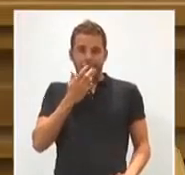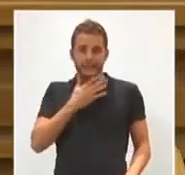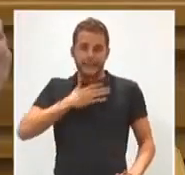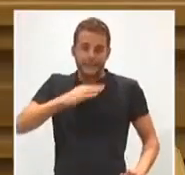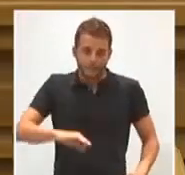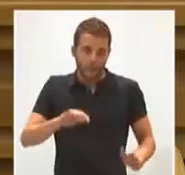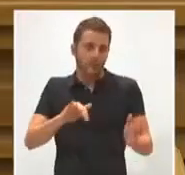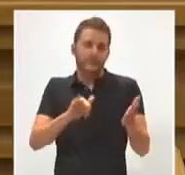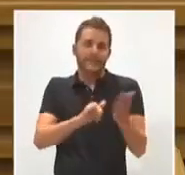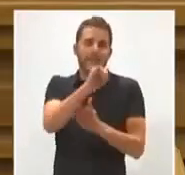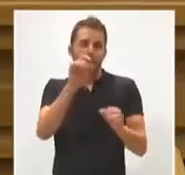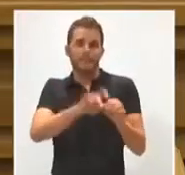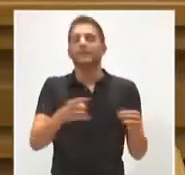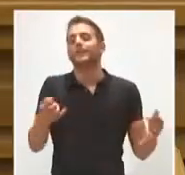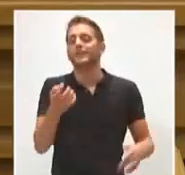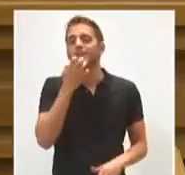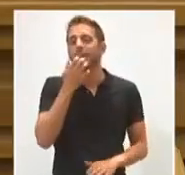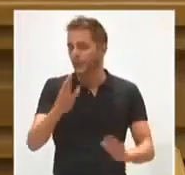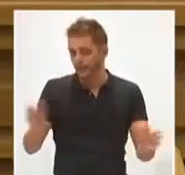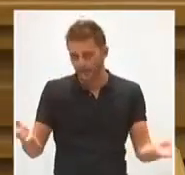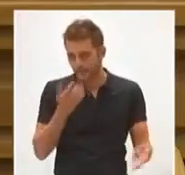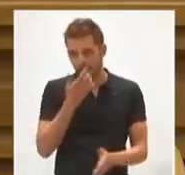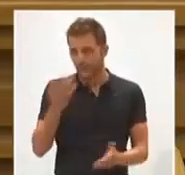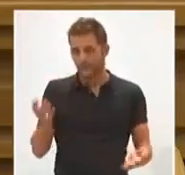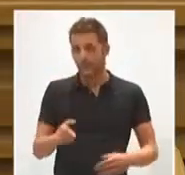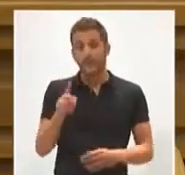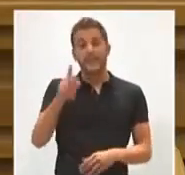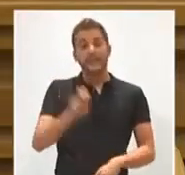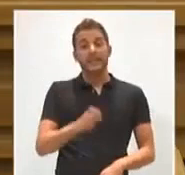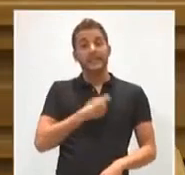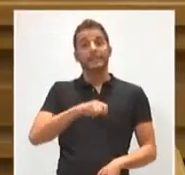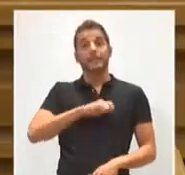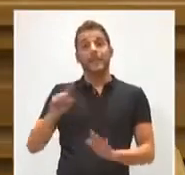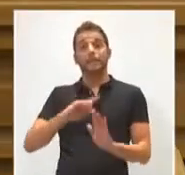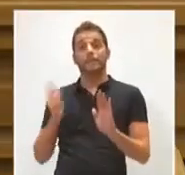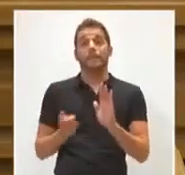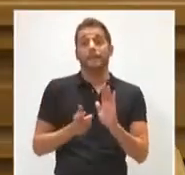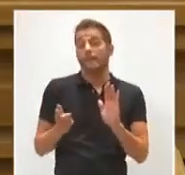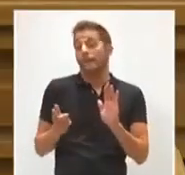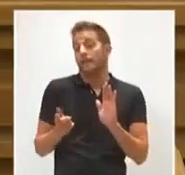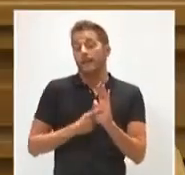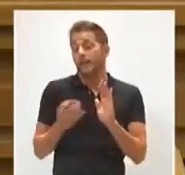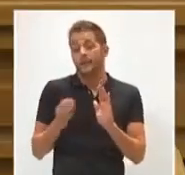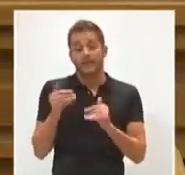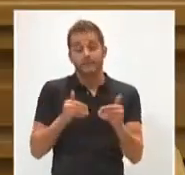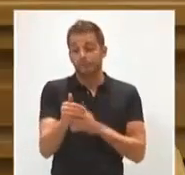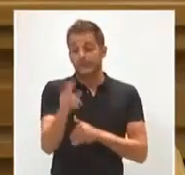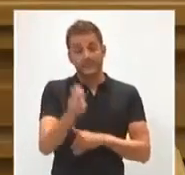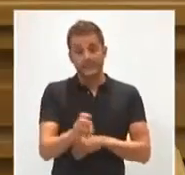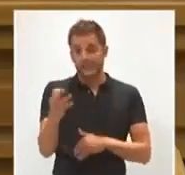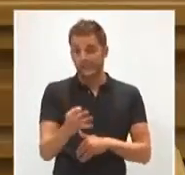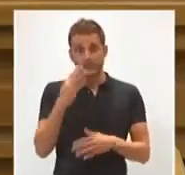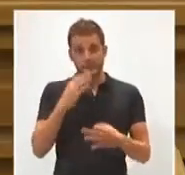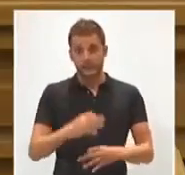es una broma como convencerán tenía que venir por métodos legales tendrá que venir vendrá no tenga ninguna duda tendrán que venir y si